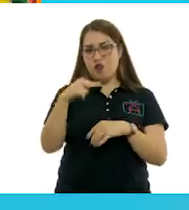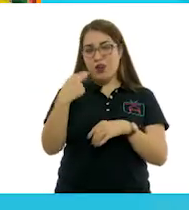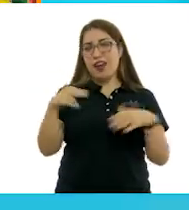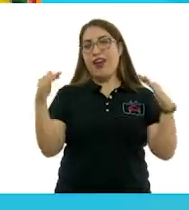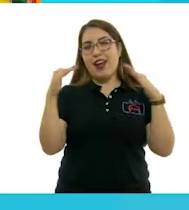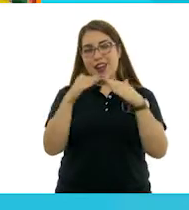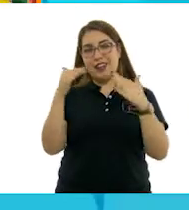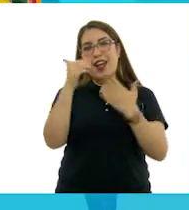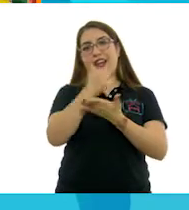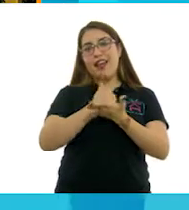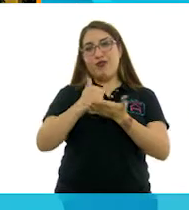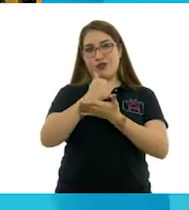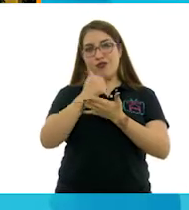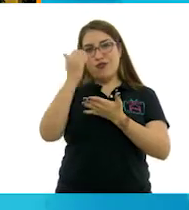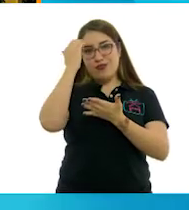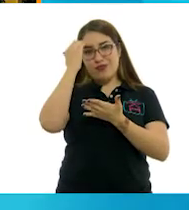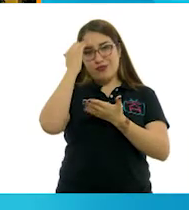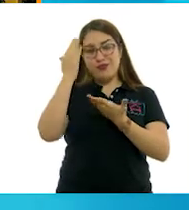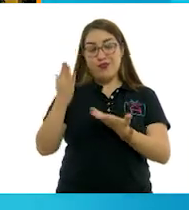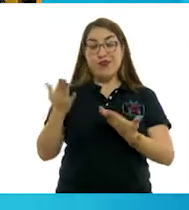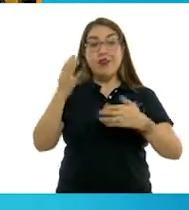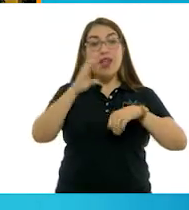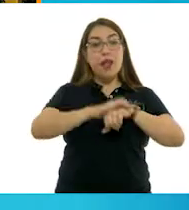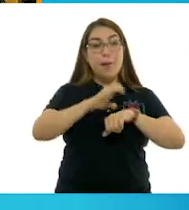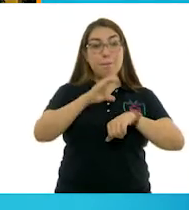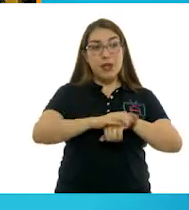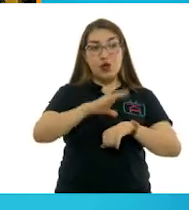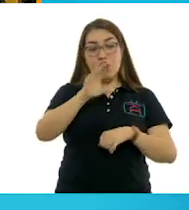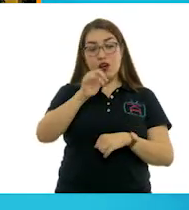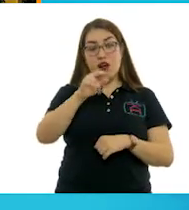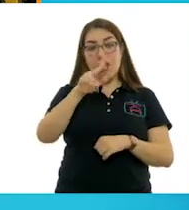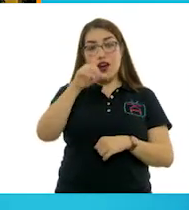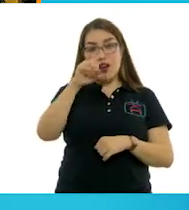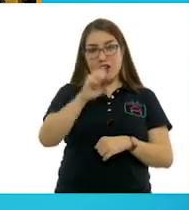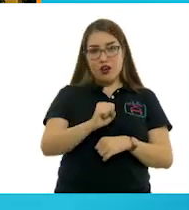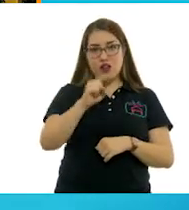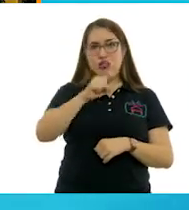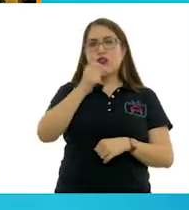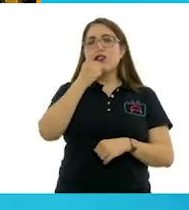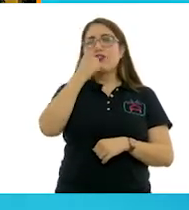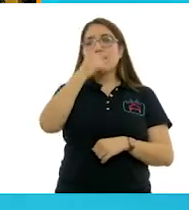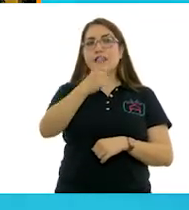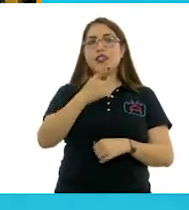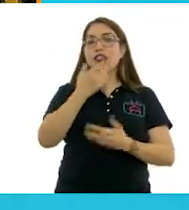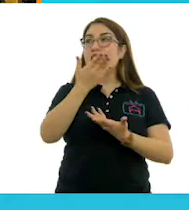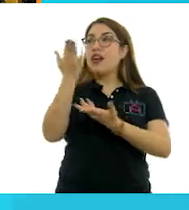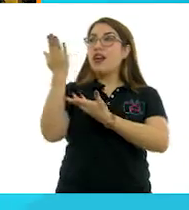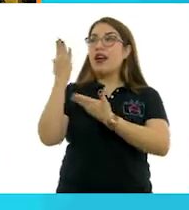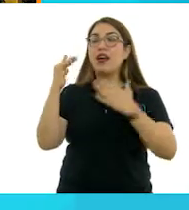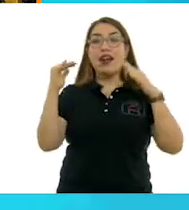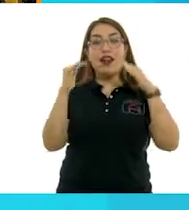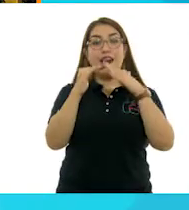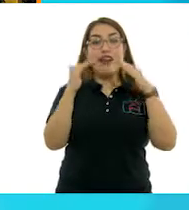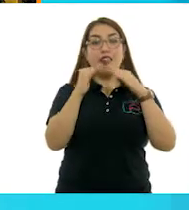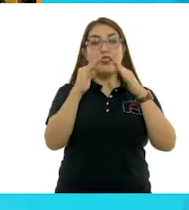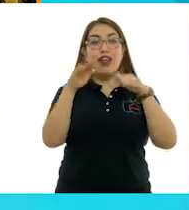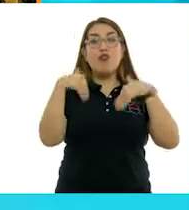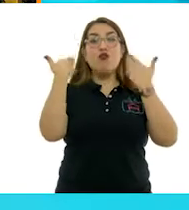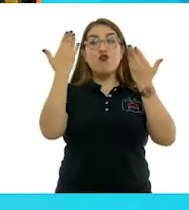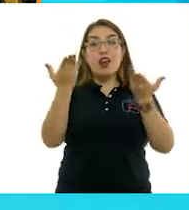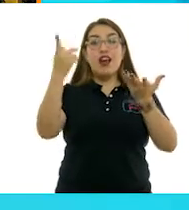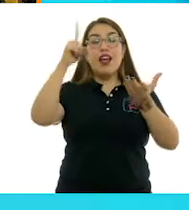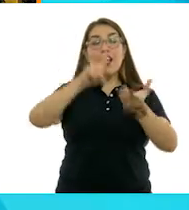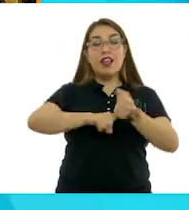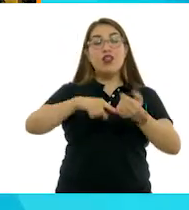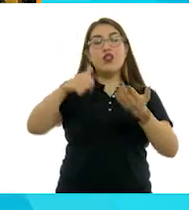Azul. Mi gran amigo, el poeta Carlos Pellicer, la describió como pintada de azul por fuera y por dentro,